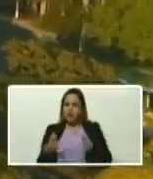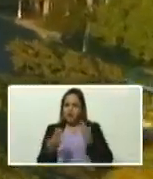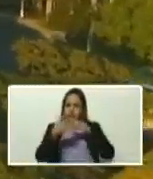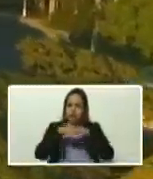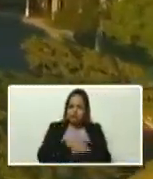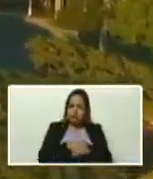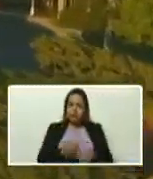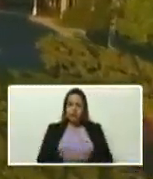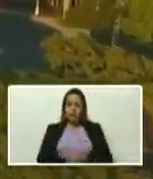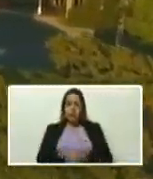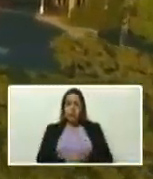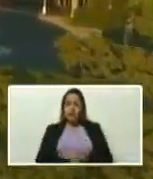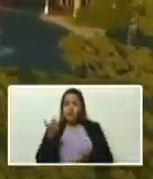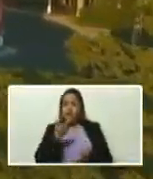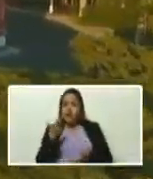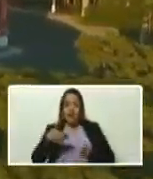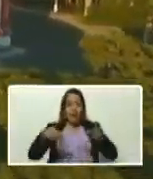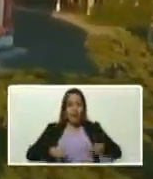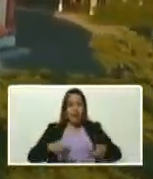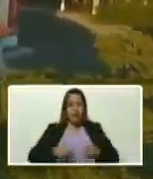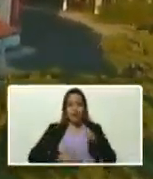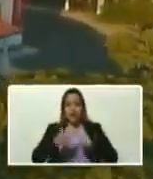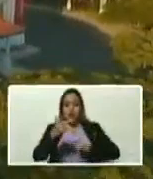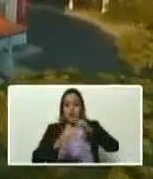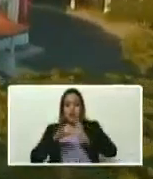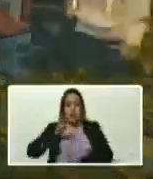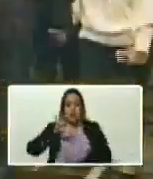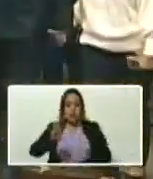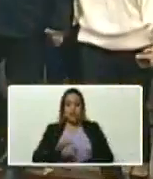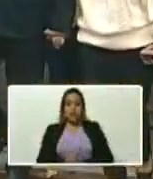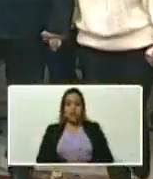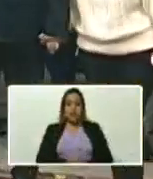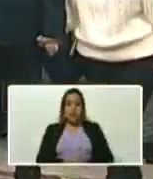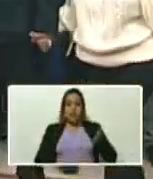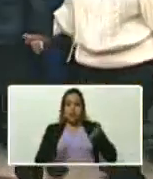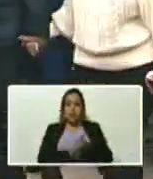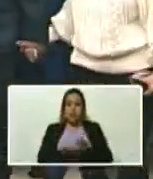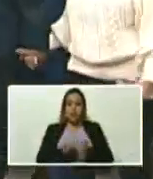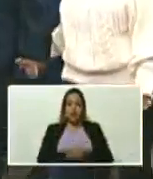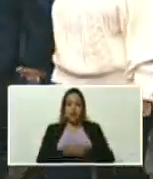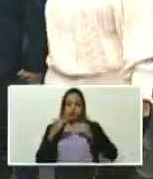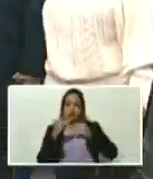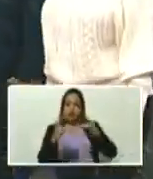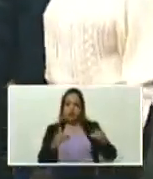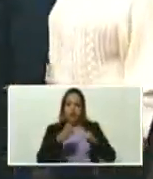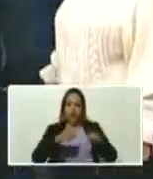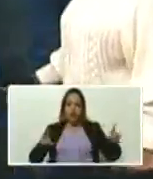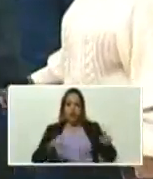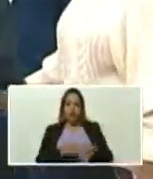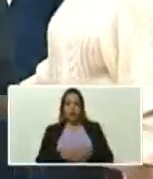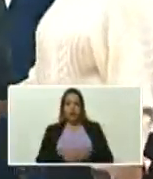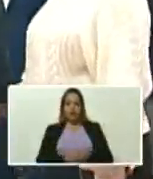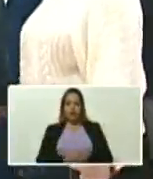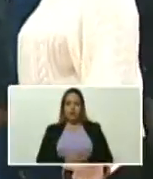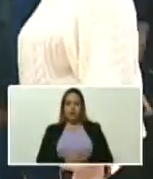en aras de sumar esfuerzos a la construcción del país en torno a la estabilidad democrática.